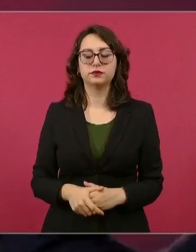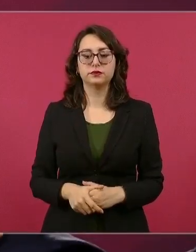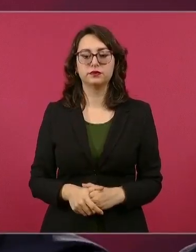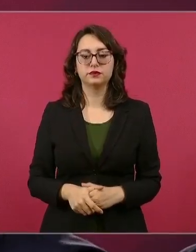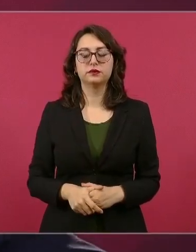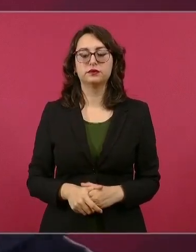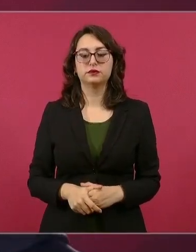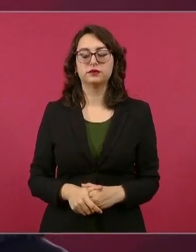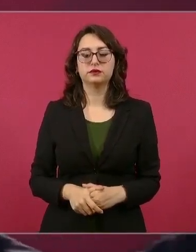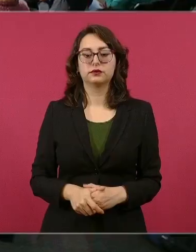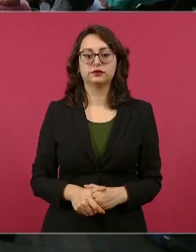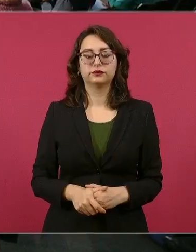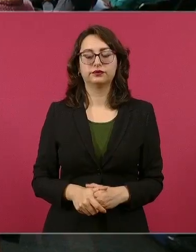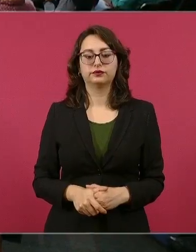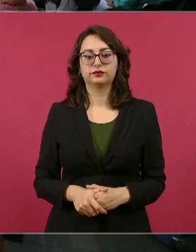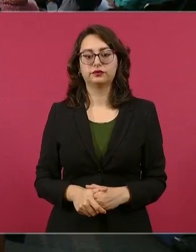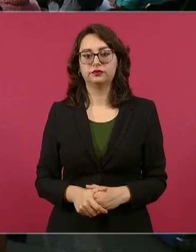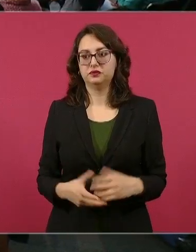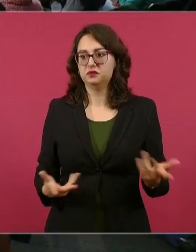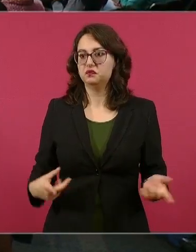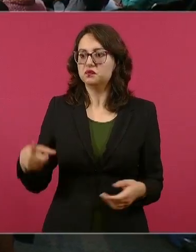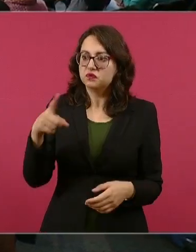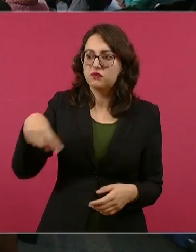Entonces la gente está mal,